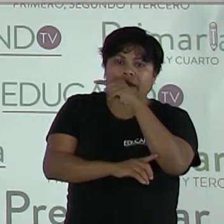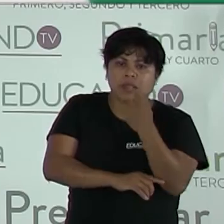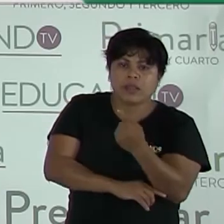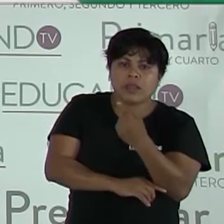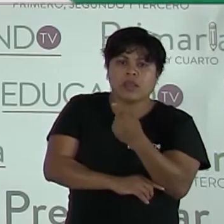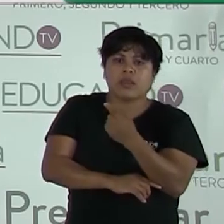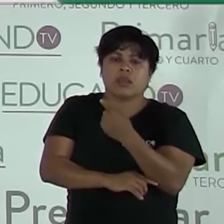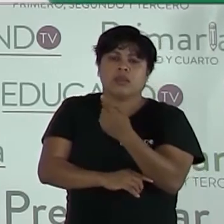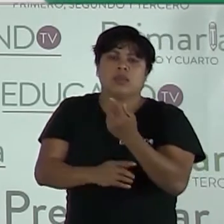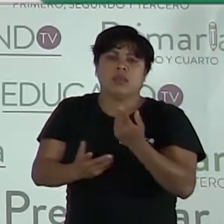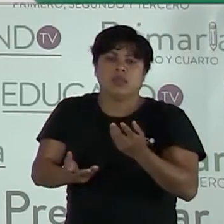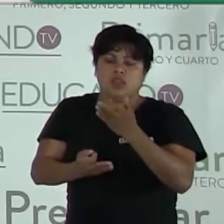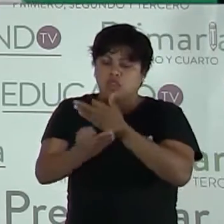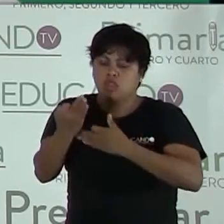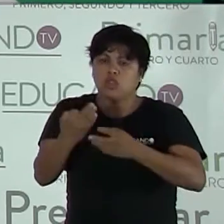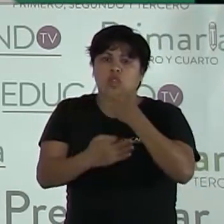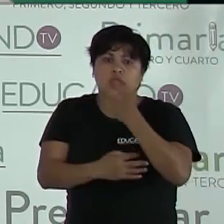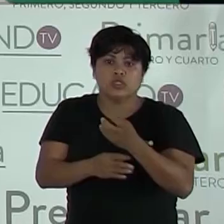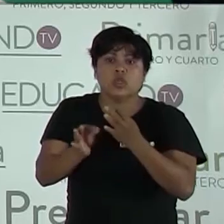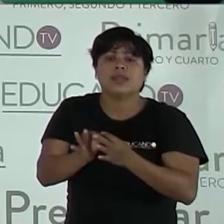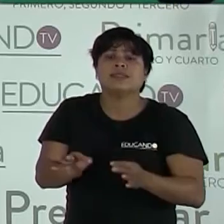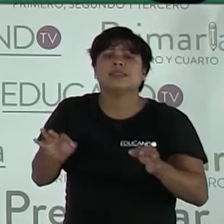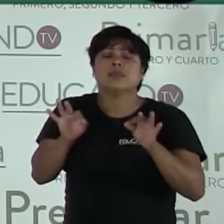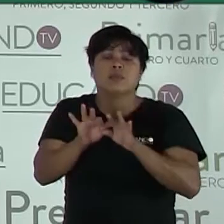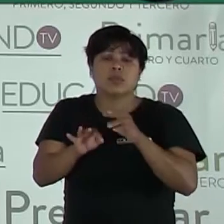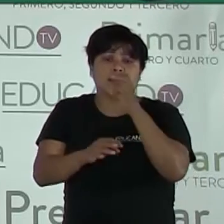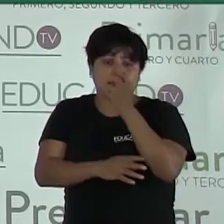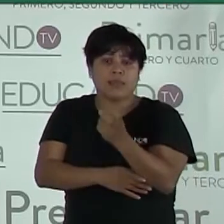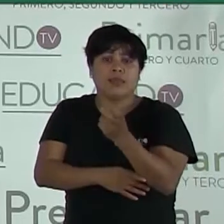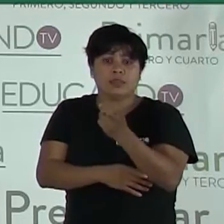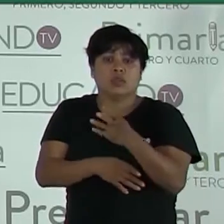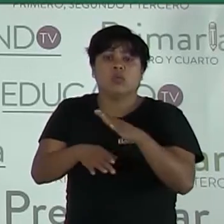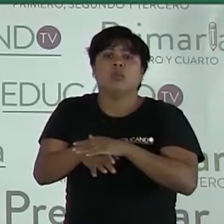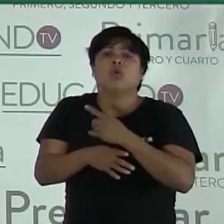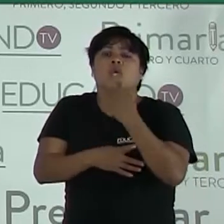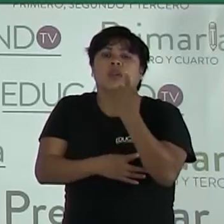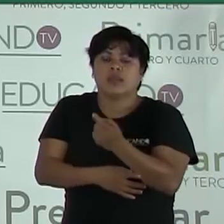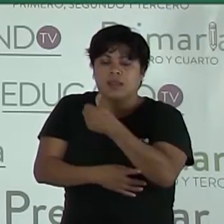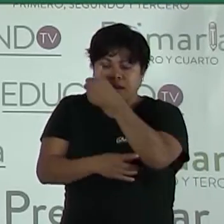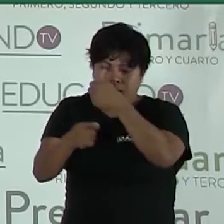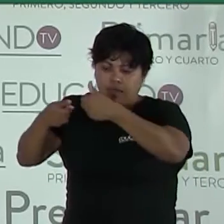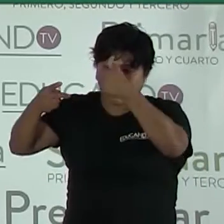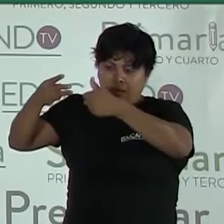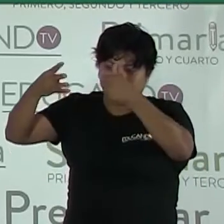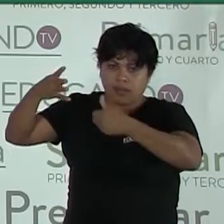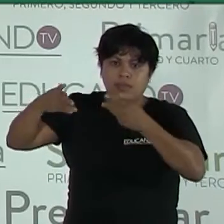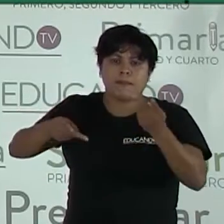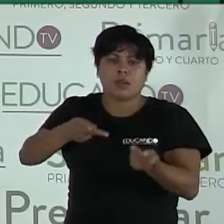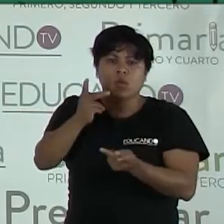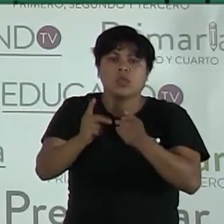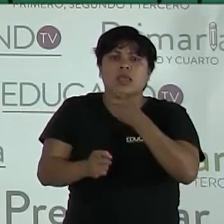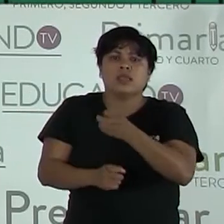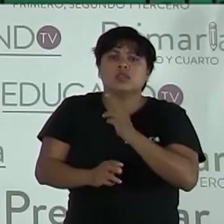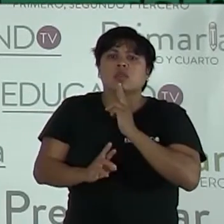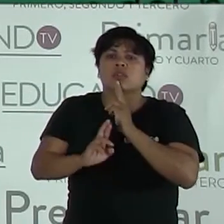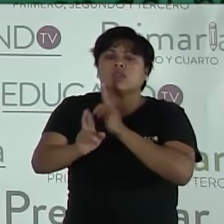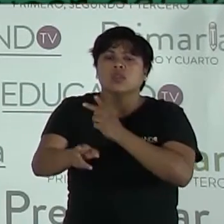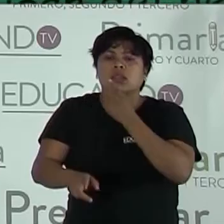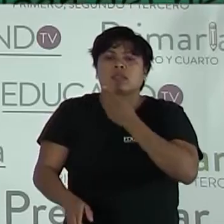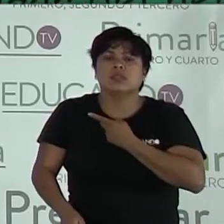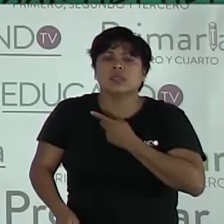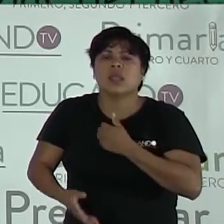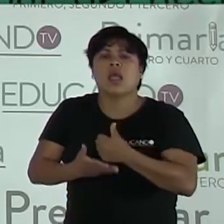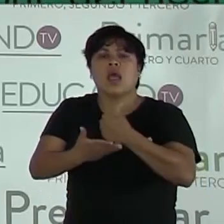cómo, para qué y por qué? Es muy importante esta parte porque Cada una de ellas nos dicen